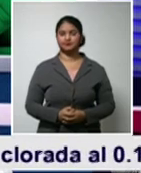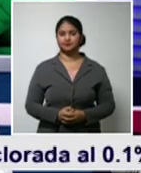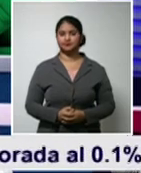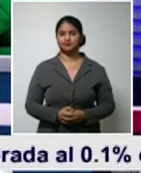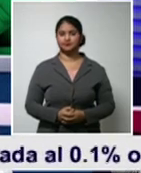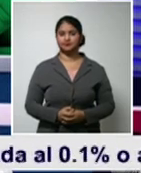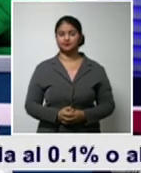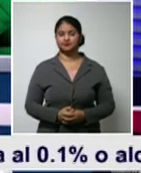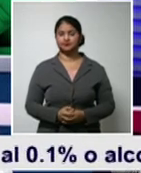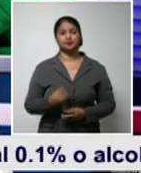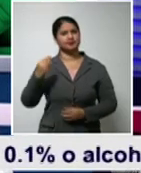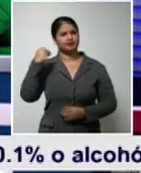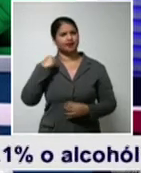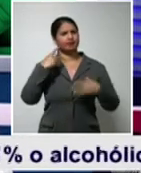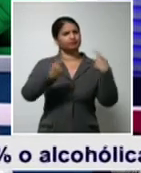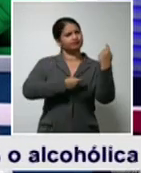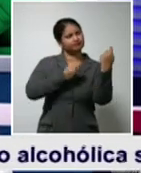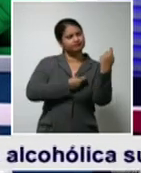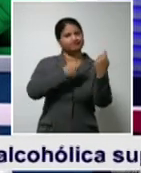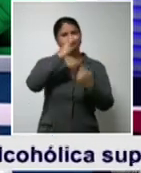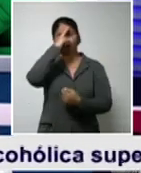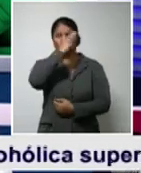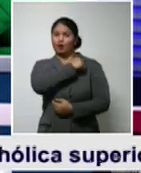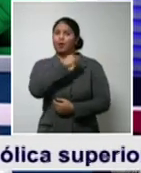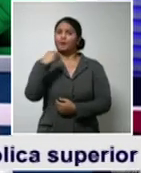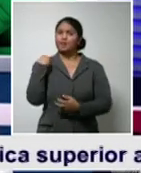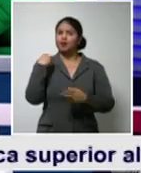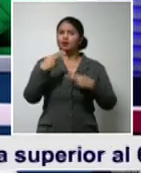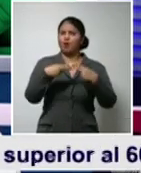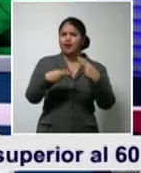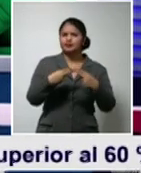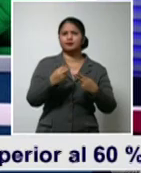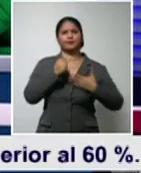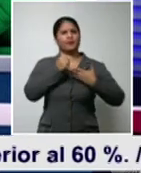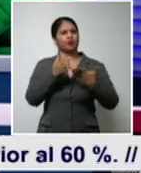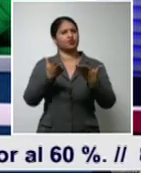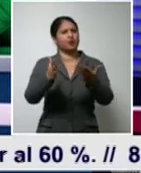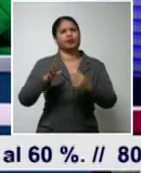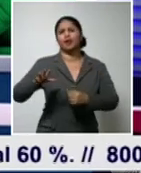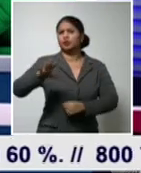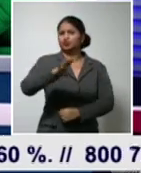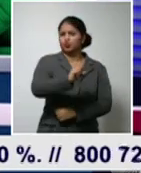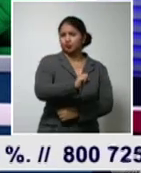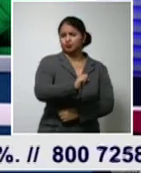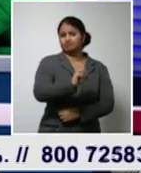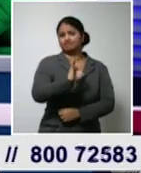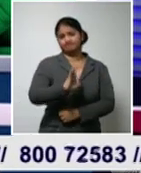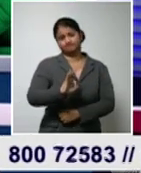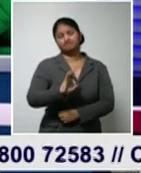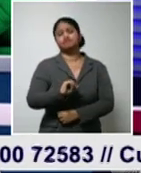se aplicaron. Lamentamos mucho y damos las condolencias a sus familiares y a sus amistades.